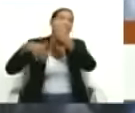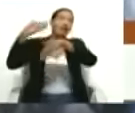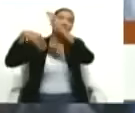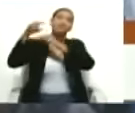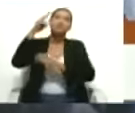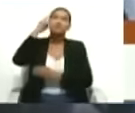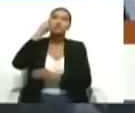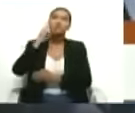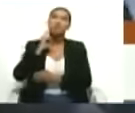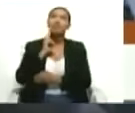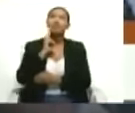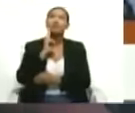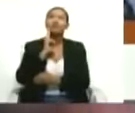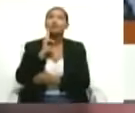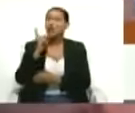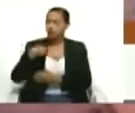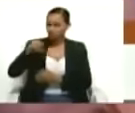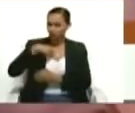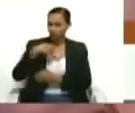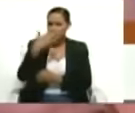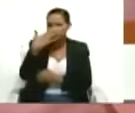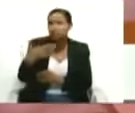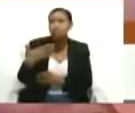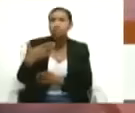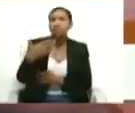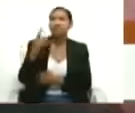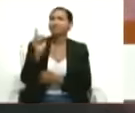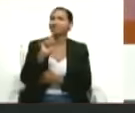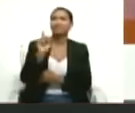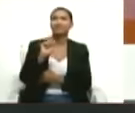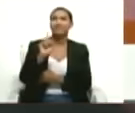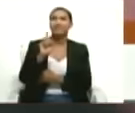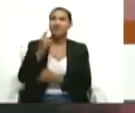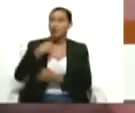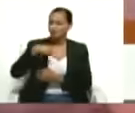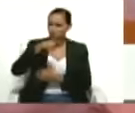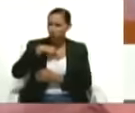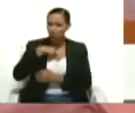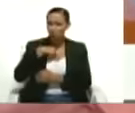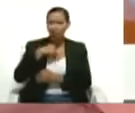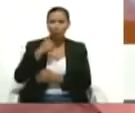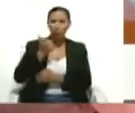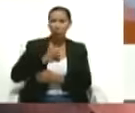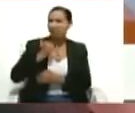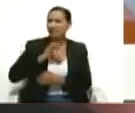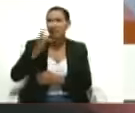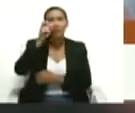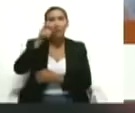No somos cualquiera, no somos cualquier pueblo,